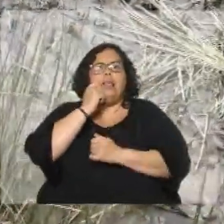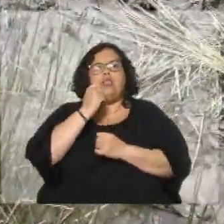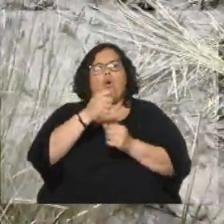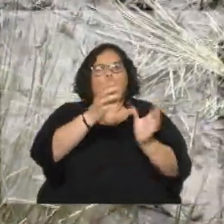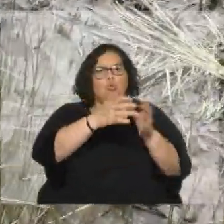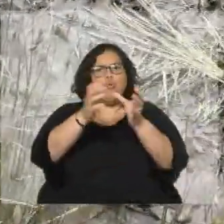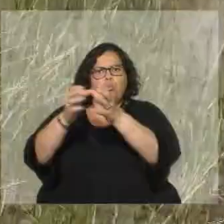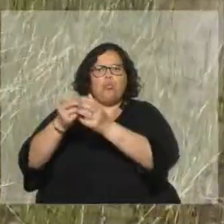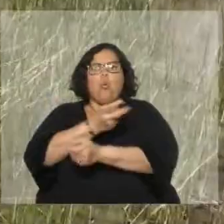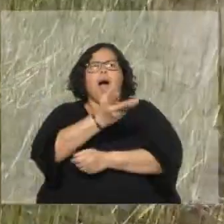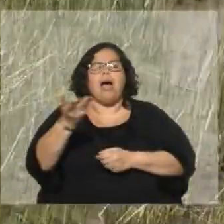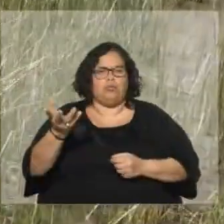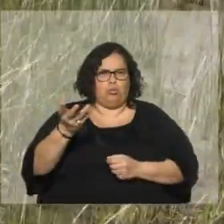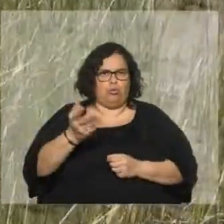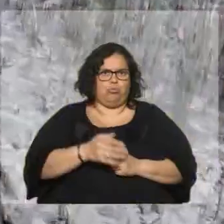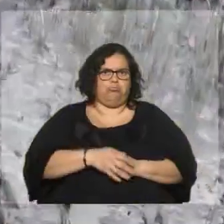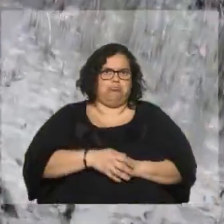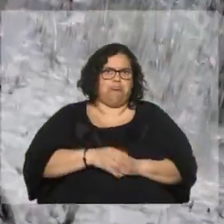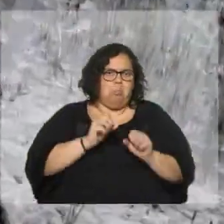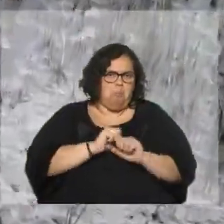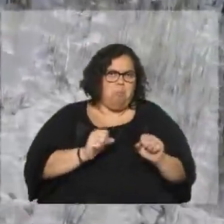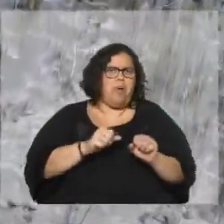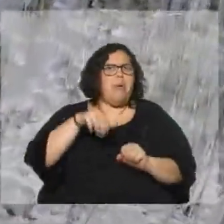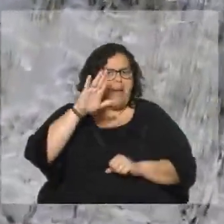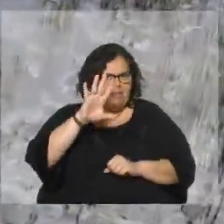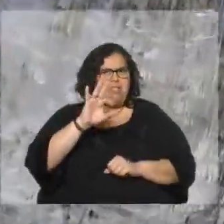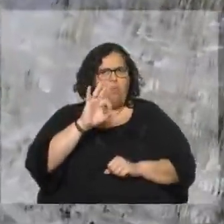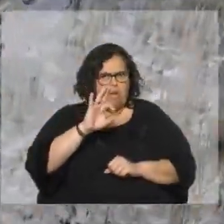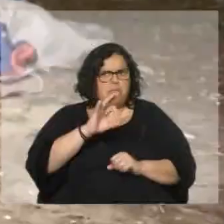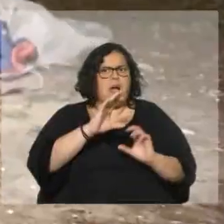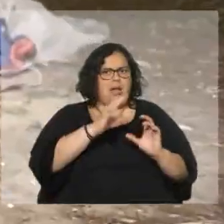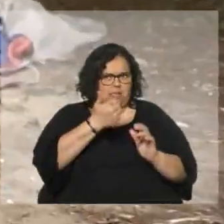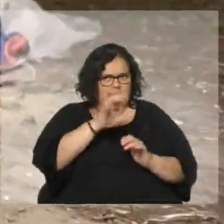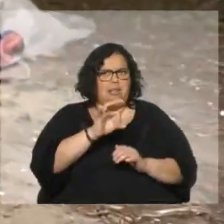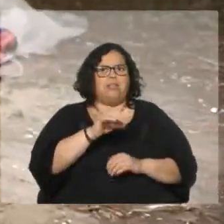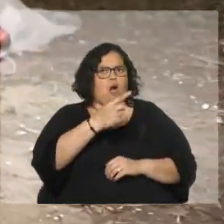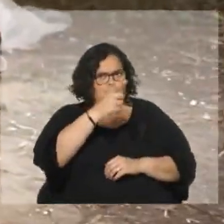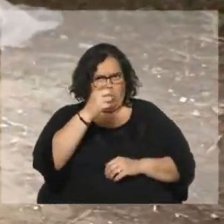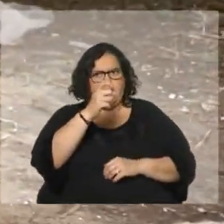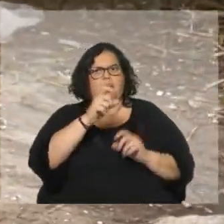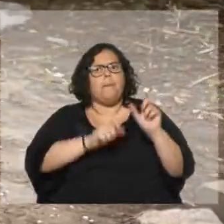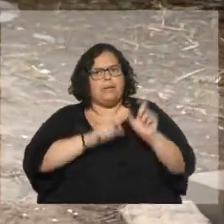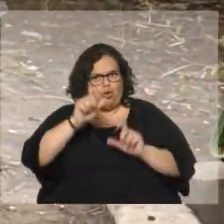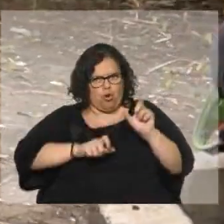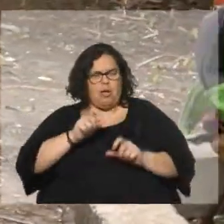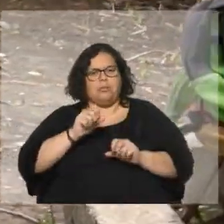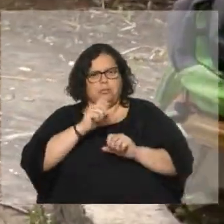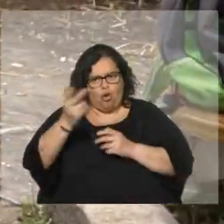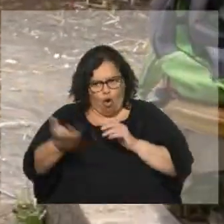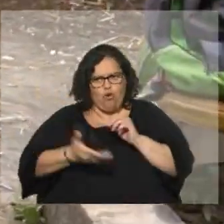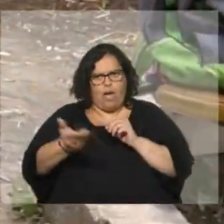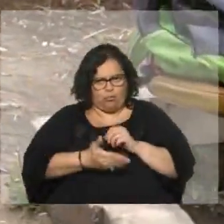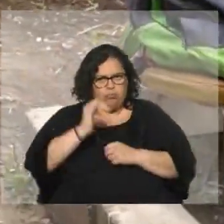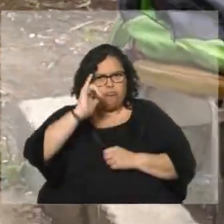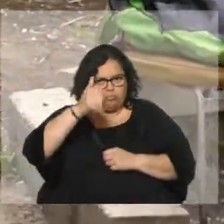muchos grupos, si estuvieran todos los grupos, pueden haber más de 50, 60 personas o 100 personas cortando. Ahí está. Bien. Abriendo,